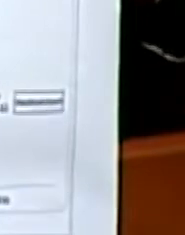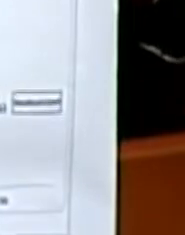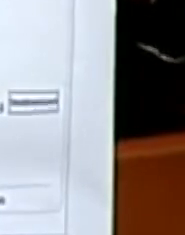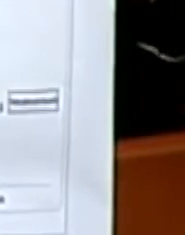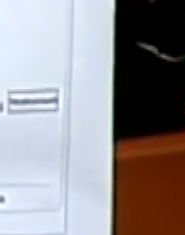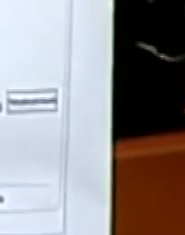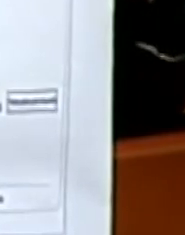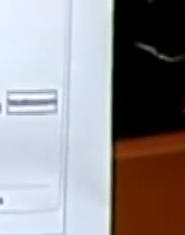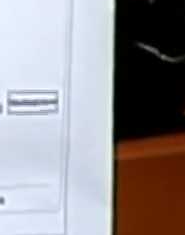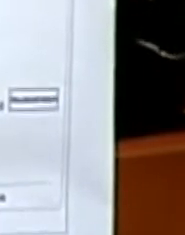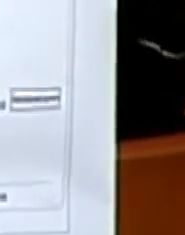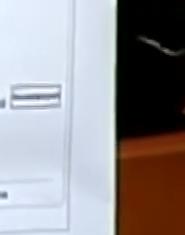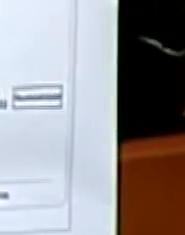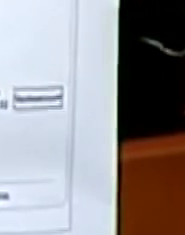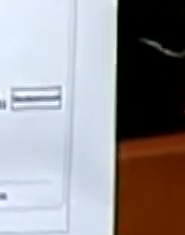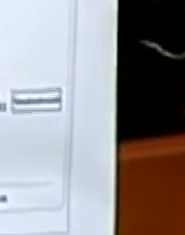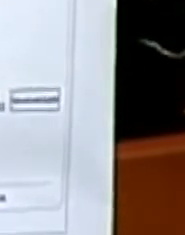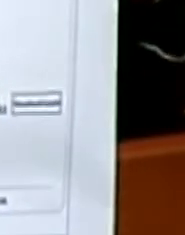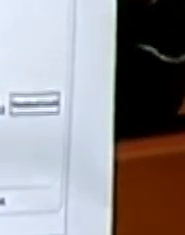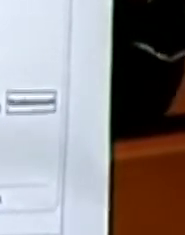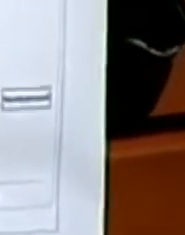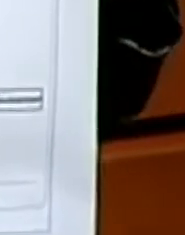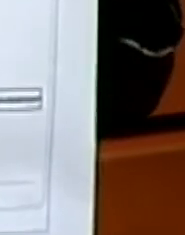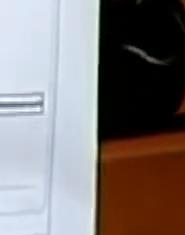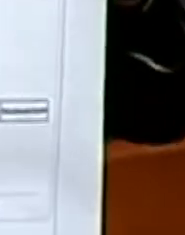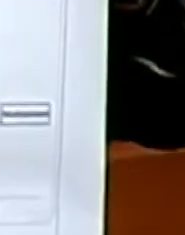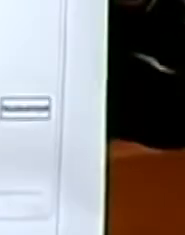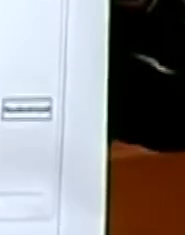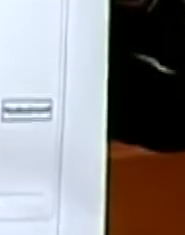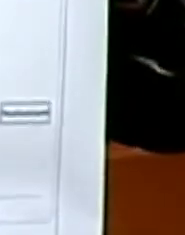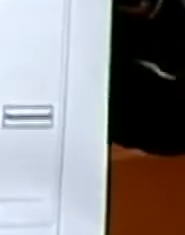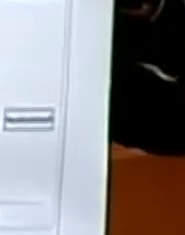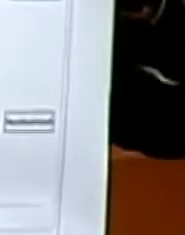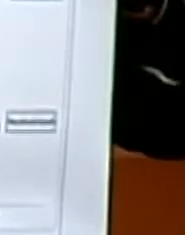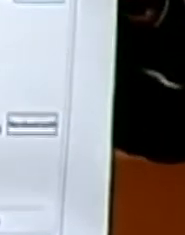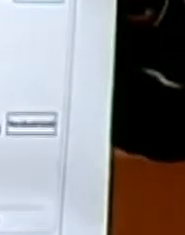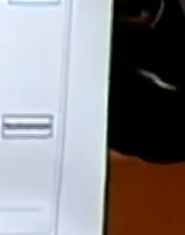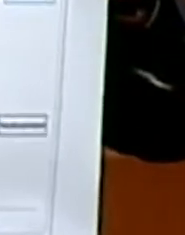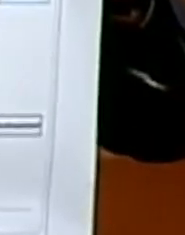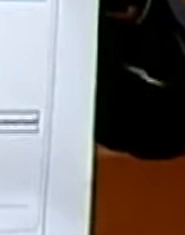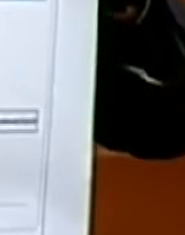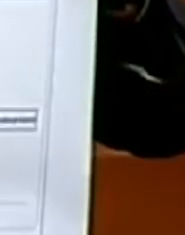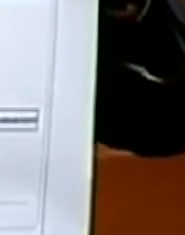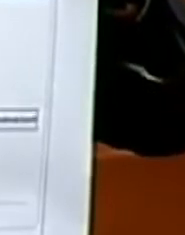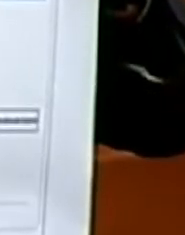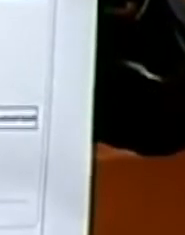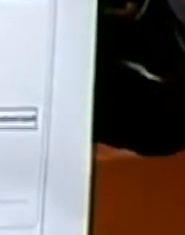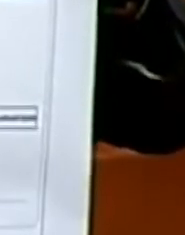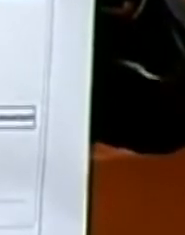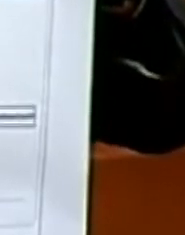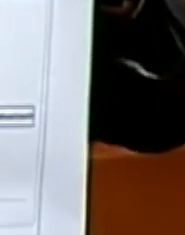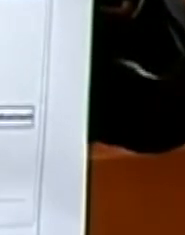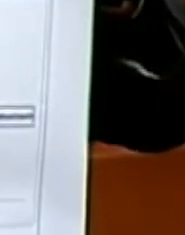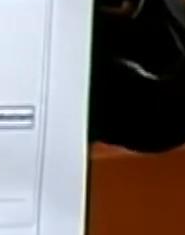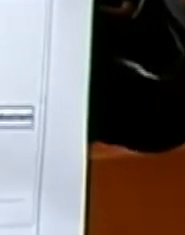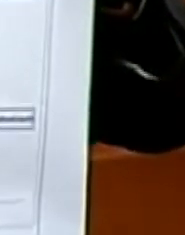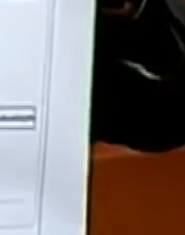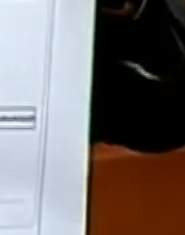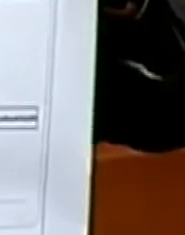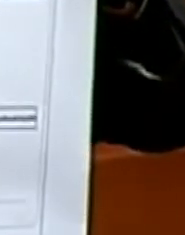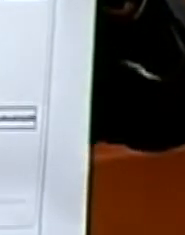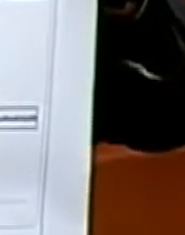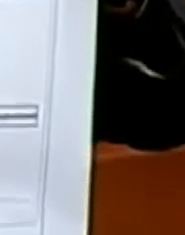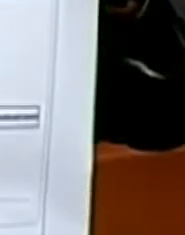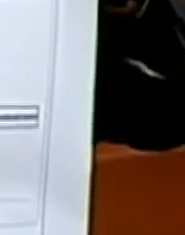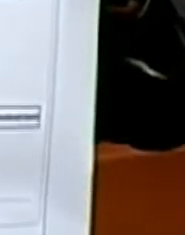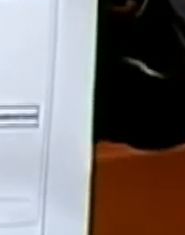en municipios que son verdaderamente exitosos en materia de seguridad pública.